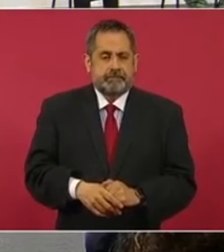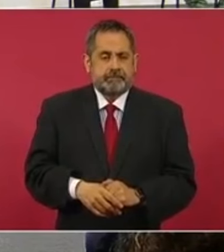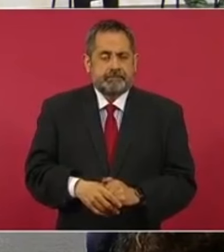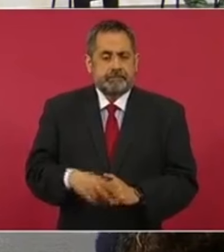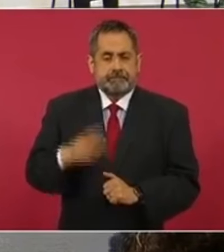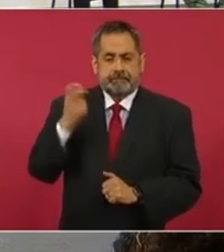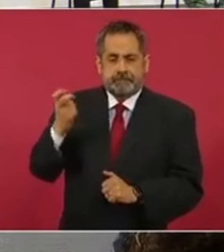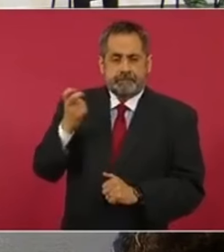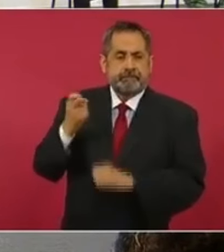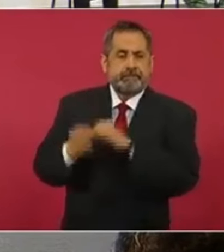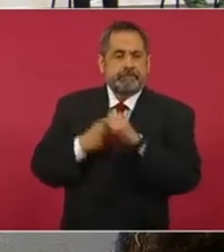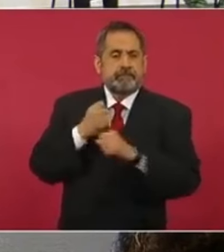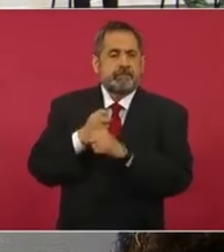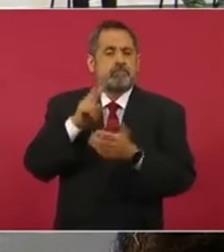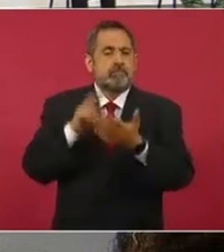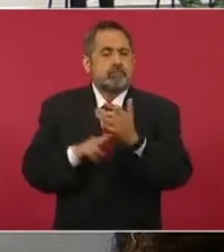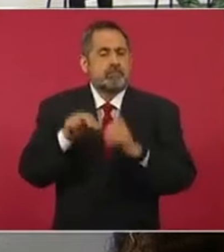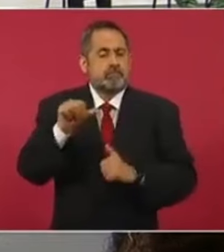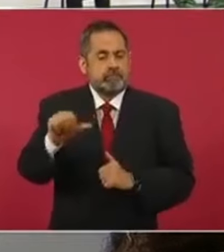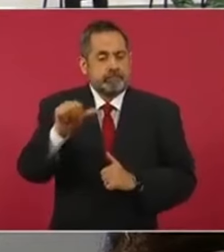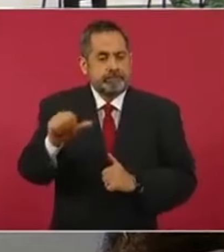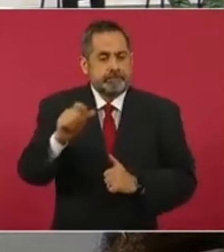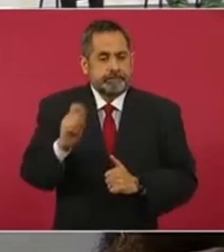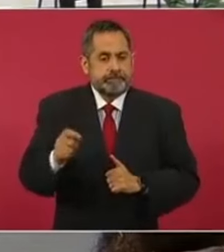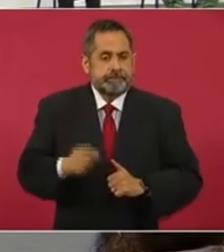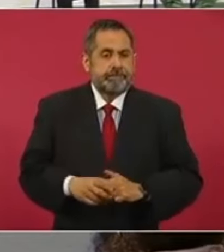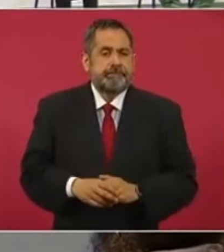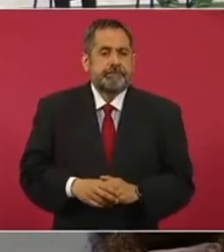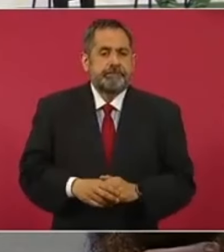Este es en el 2016.